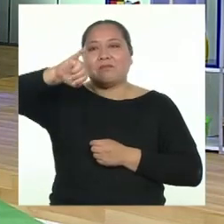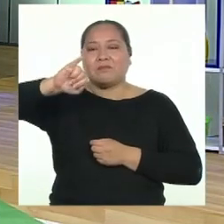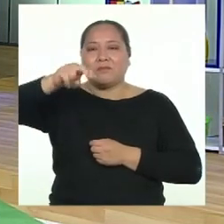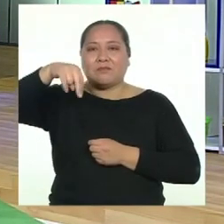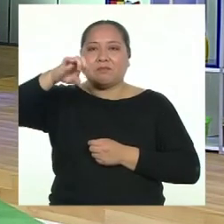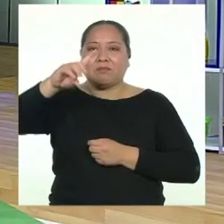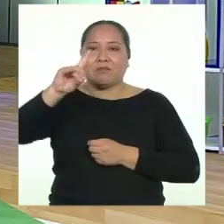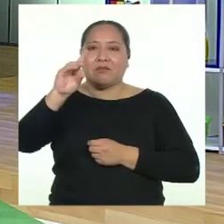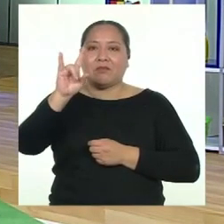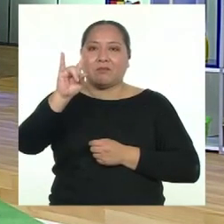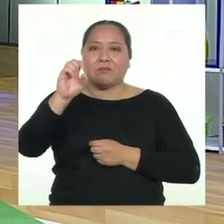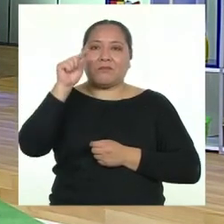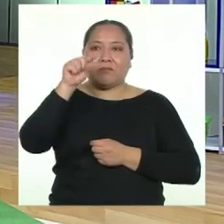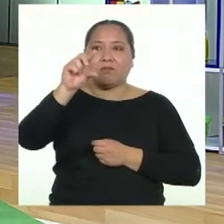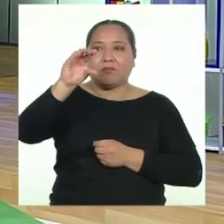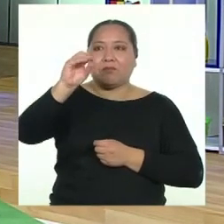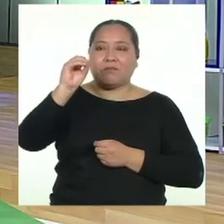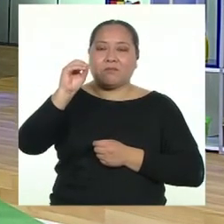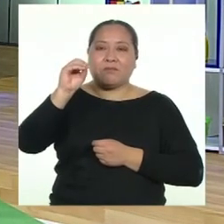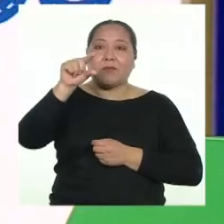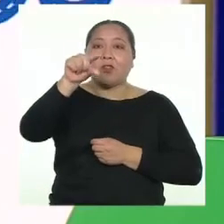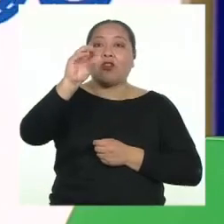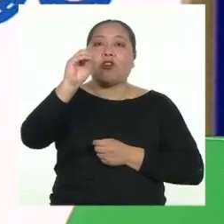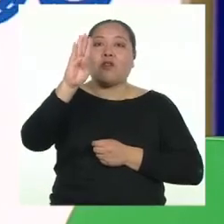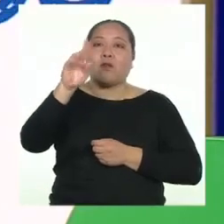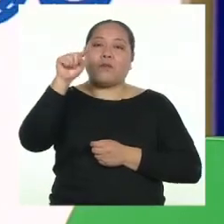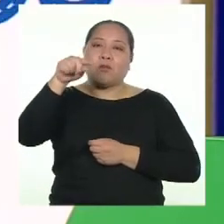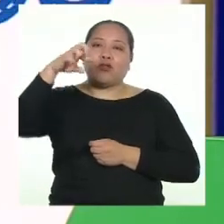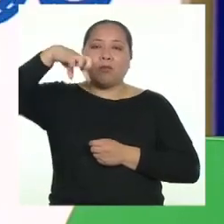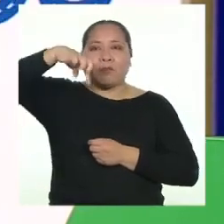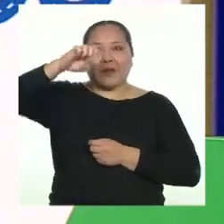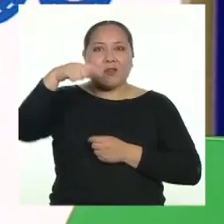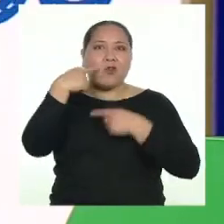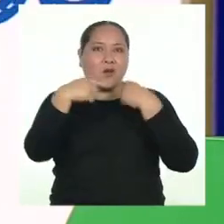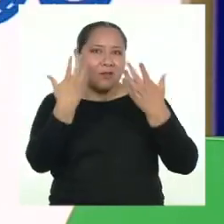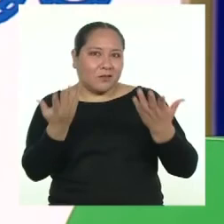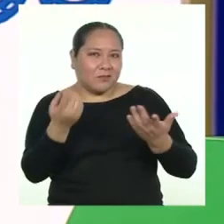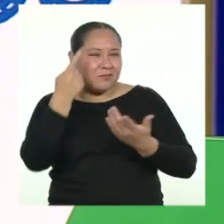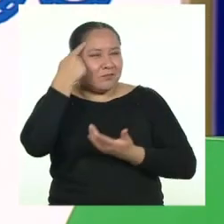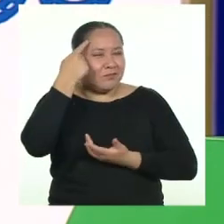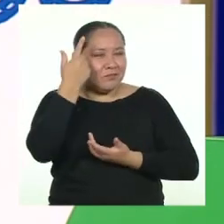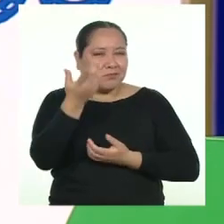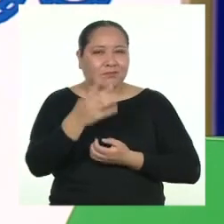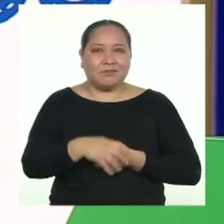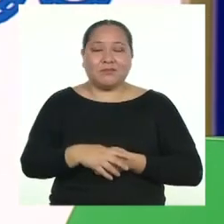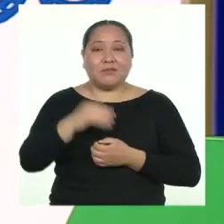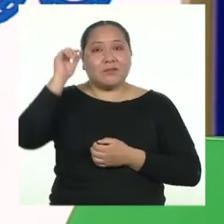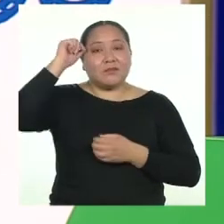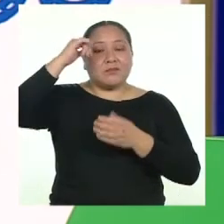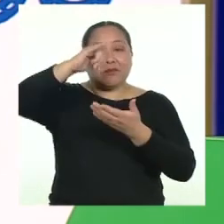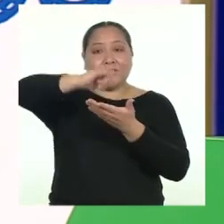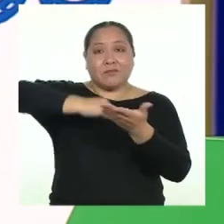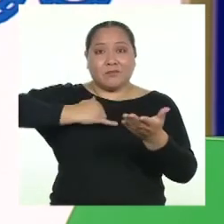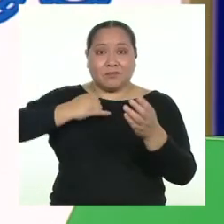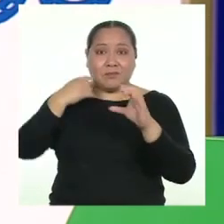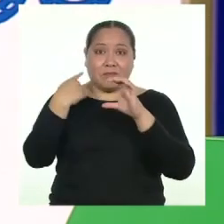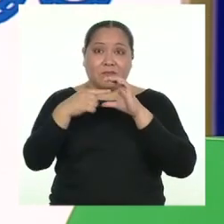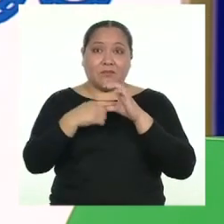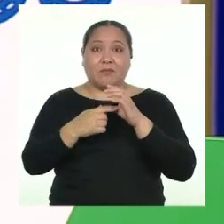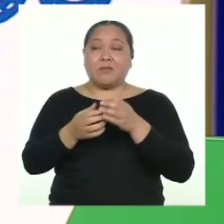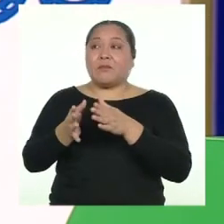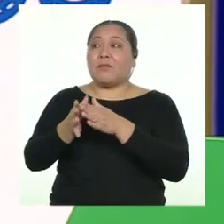tercero@minedu.gob.pe y cuéntanos qué estás pensando. Recuerda que, para enviar el correo, deberás pedirle permiso a tu